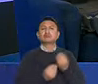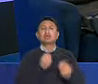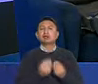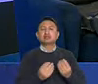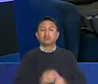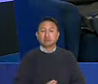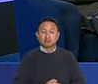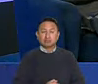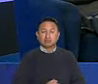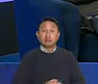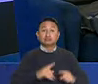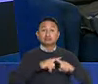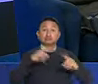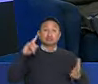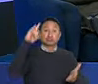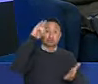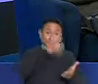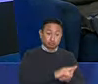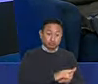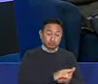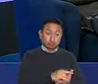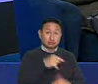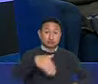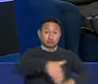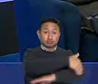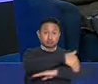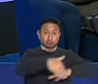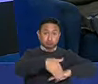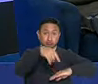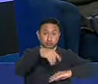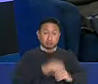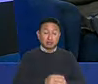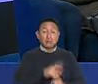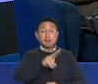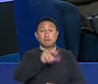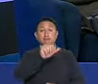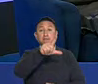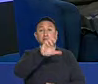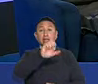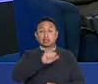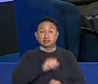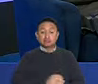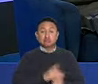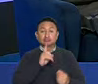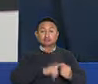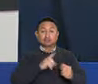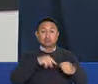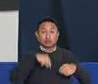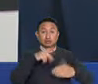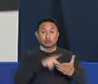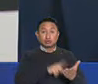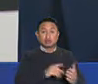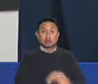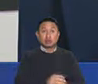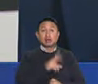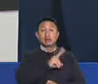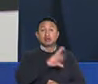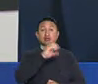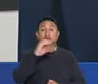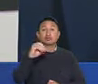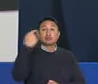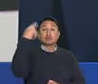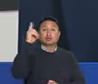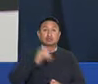planifica? Bicentenario, la solución vial bicentenaria para el Valle de los Chillos y Quito es un proyecto de 200 millones, por lo